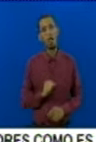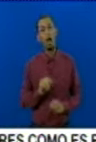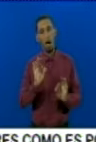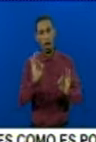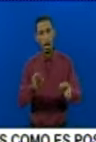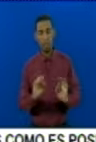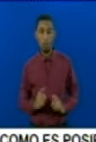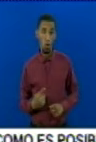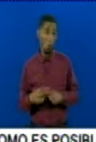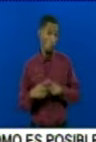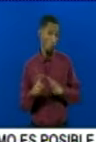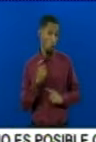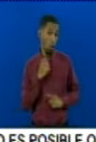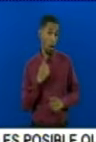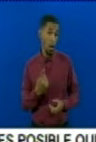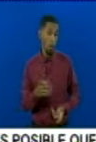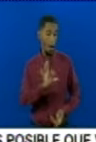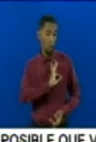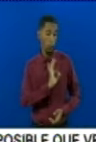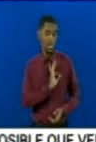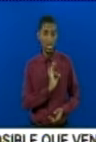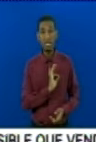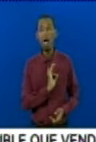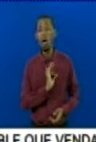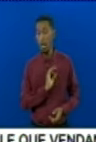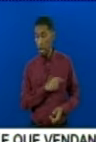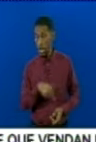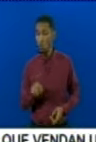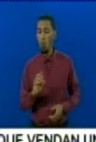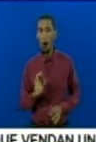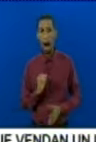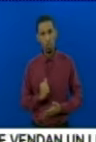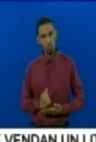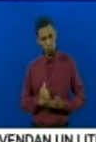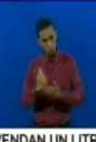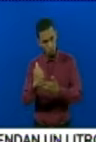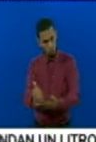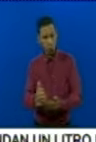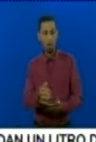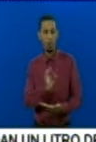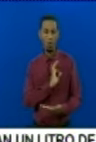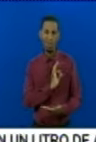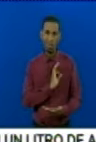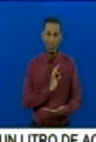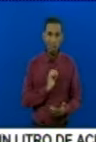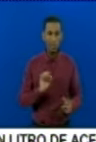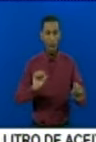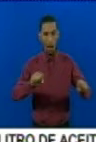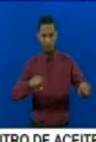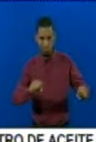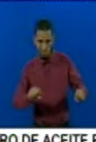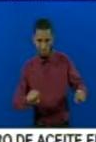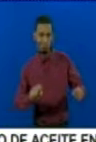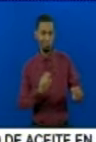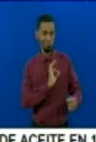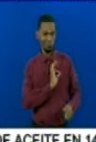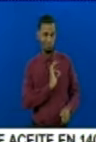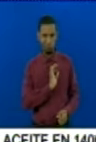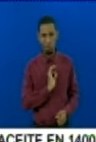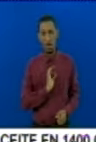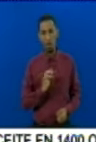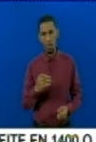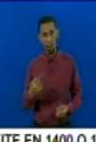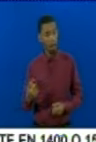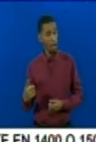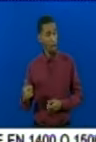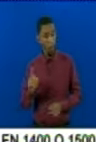el acompañamiento también de los órganos de control, de las estructuras de la policía, de las patrullas, que acompañan sobre